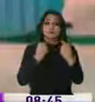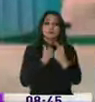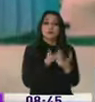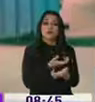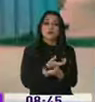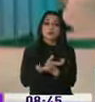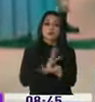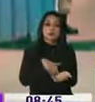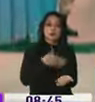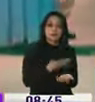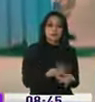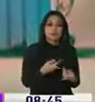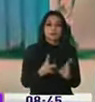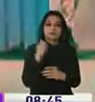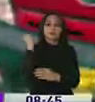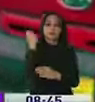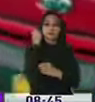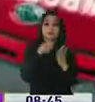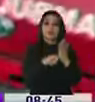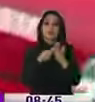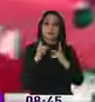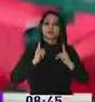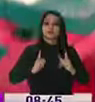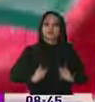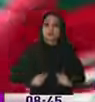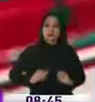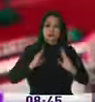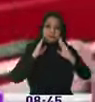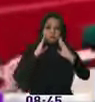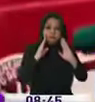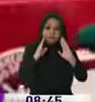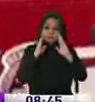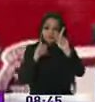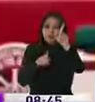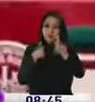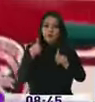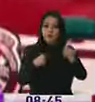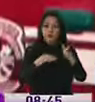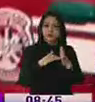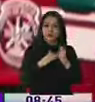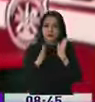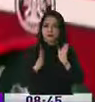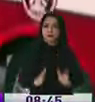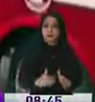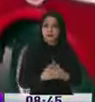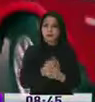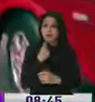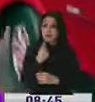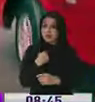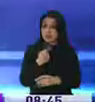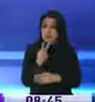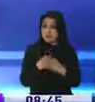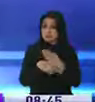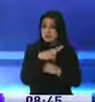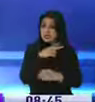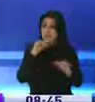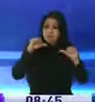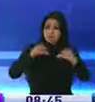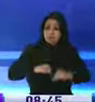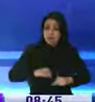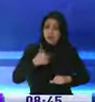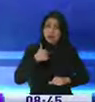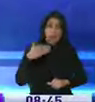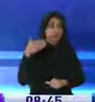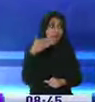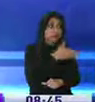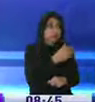ambulancias del Ministerio de Salud y Bomberos para dar atención a varios estudiantes. Me dijeron que venga a verla, que estaba mal. Entonces yo lo que hice fue venir rápido